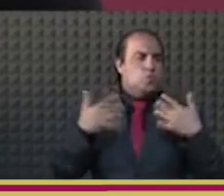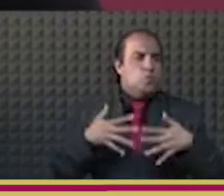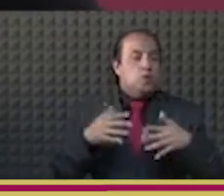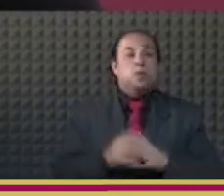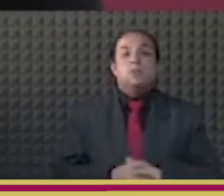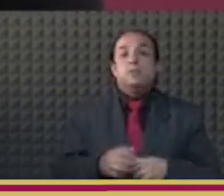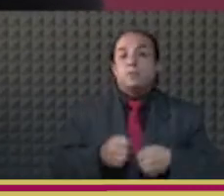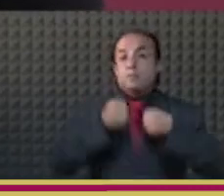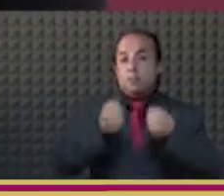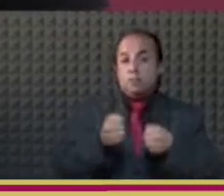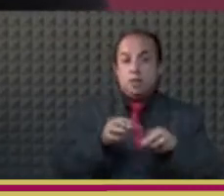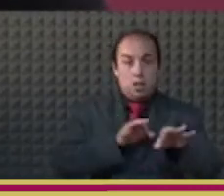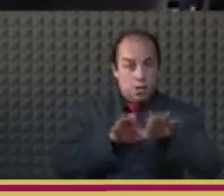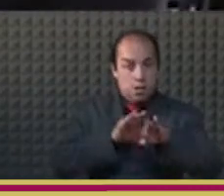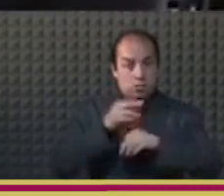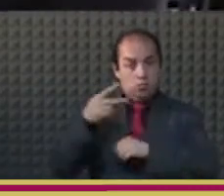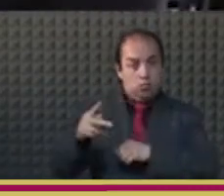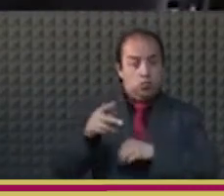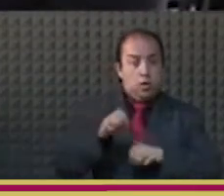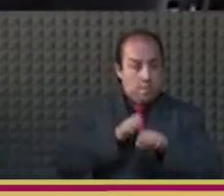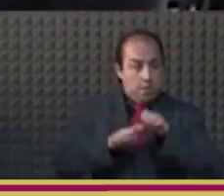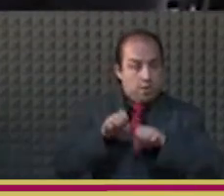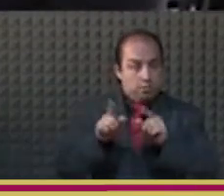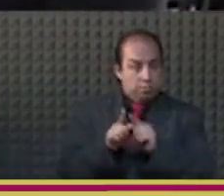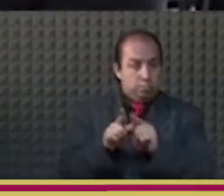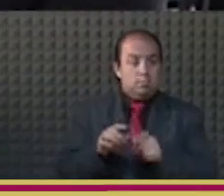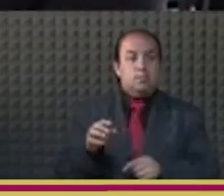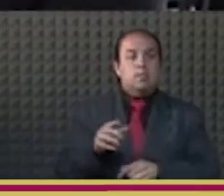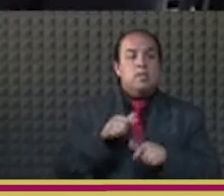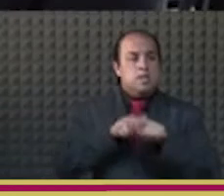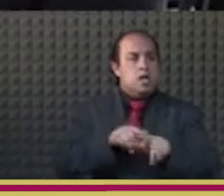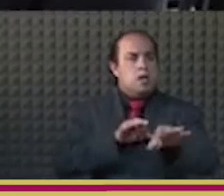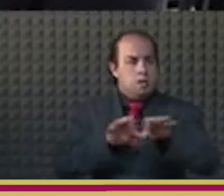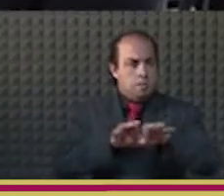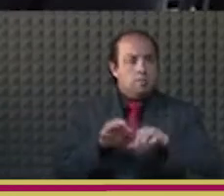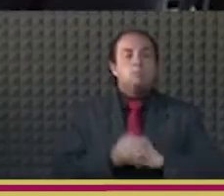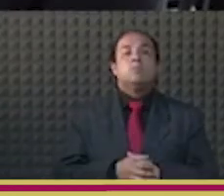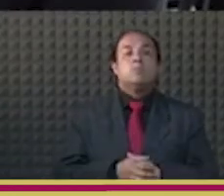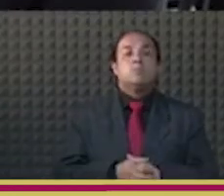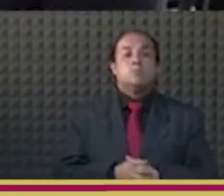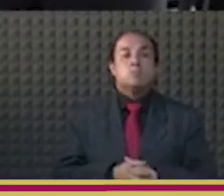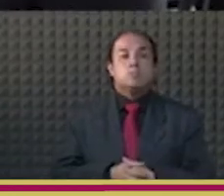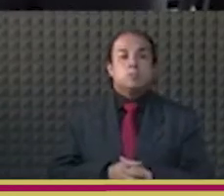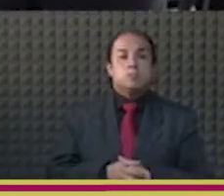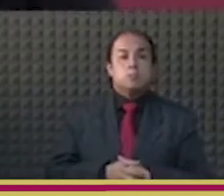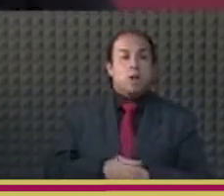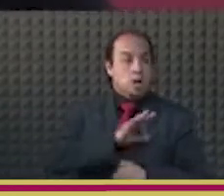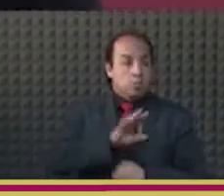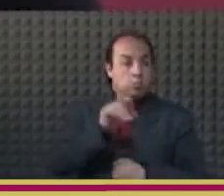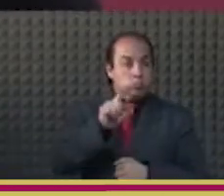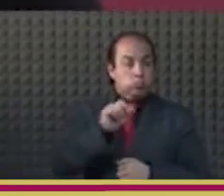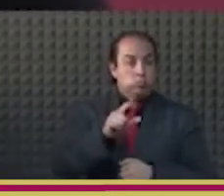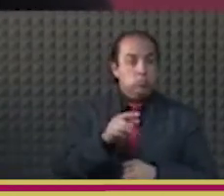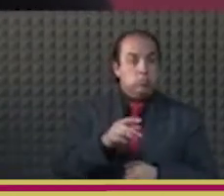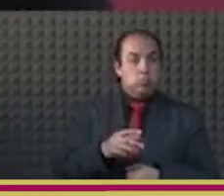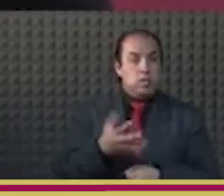para asegurar que sus trabajadores conservaran sus fuentes de empleo y también pudieran conservar